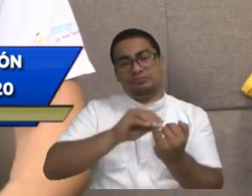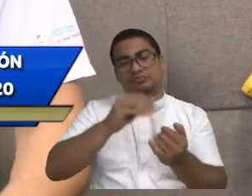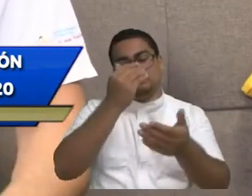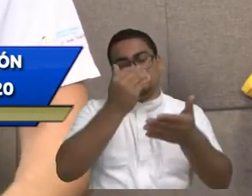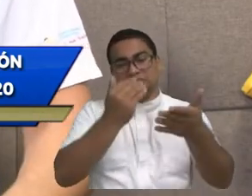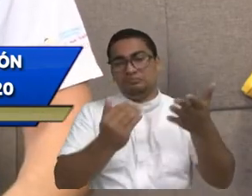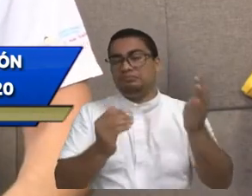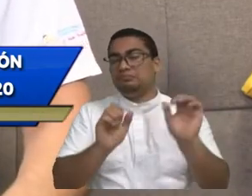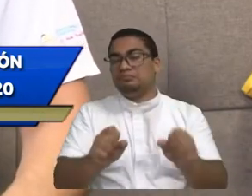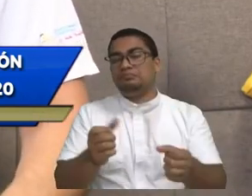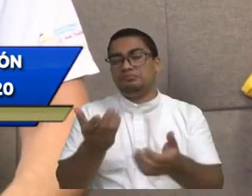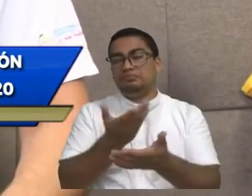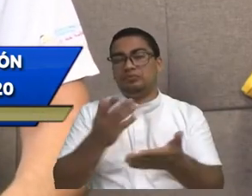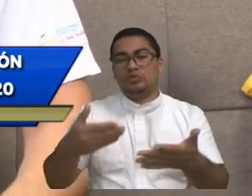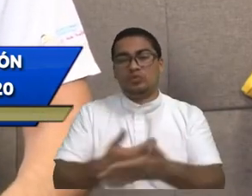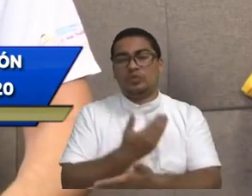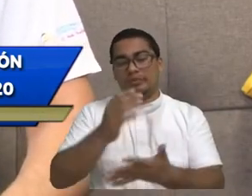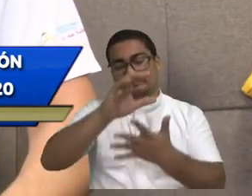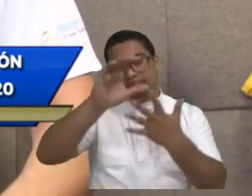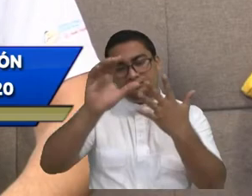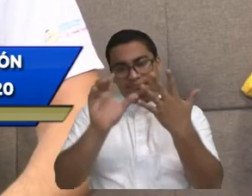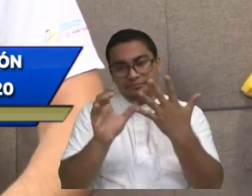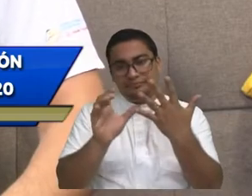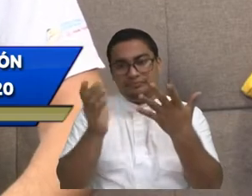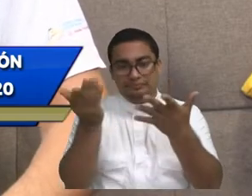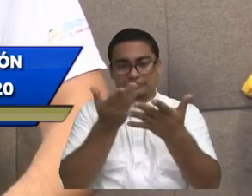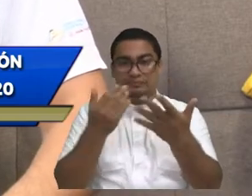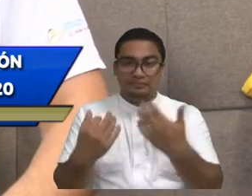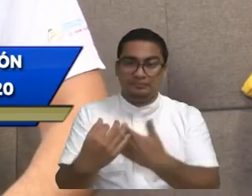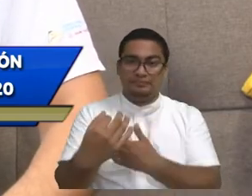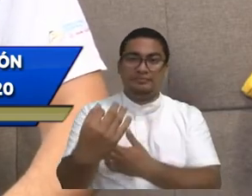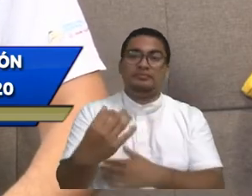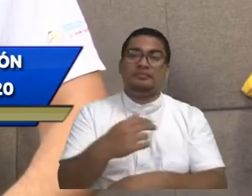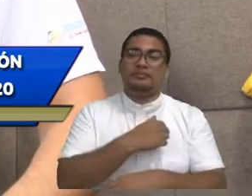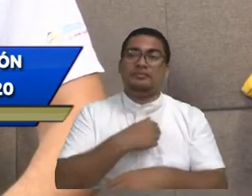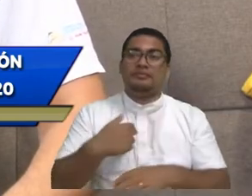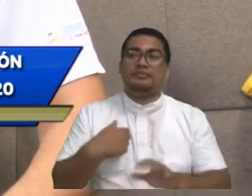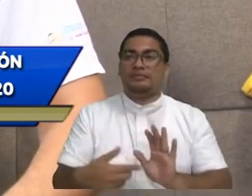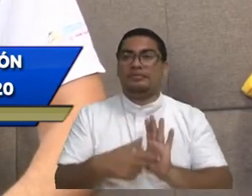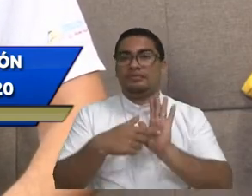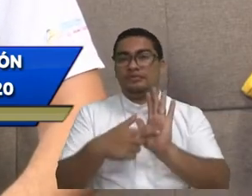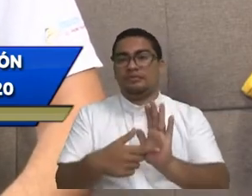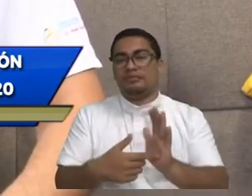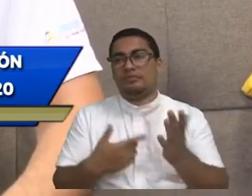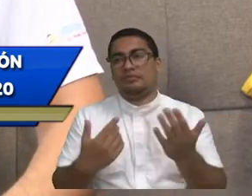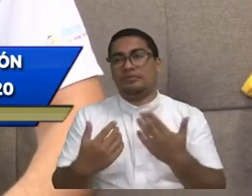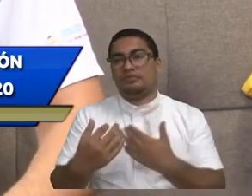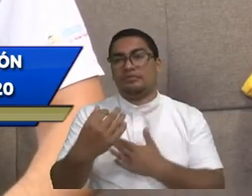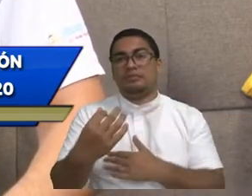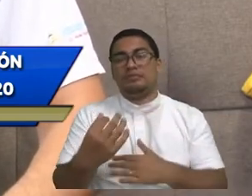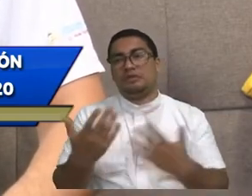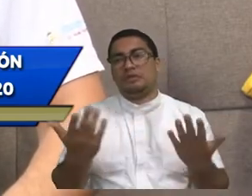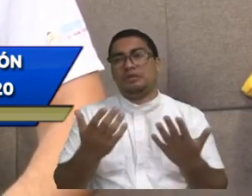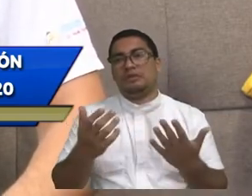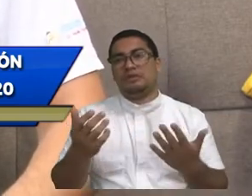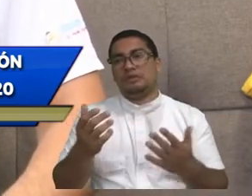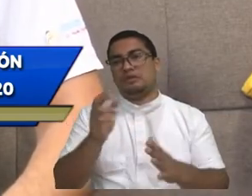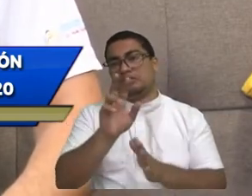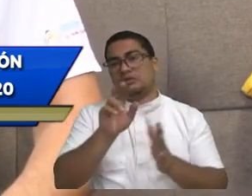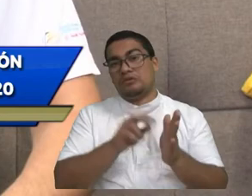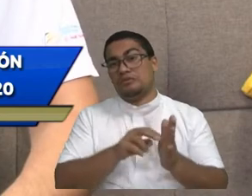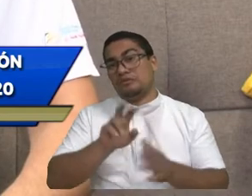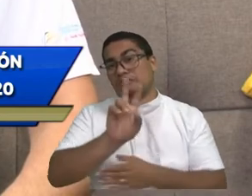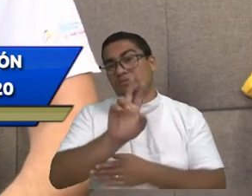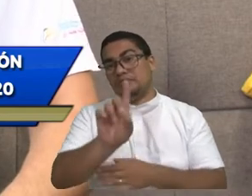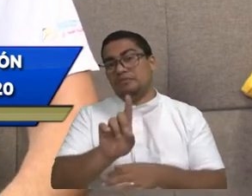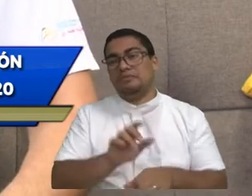entonces en nuevas carreras técnicas que vamos a estar preparando para poder ofertar pues en un segundo semestre en un año 2021